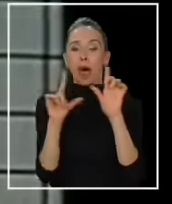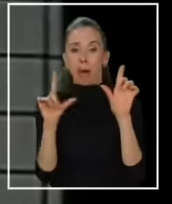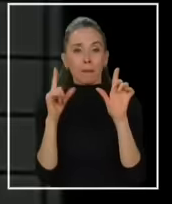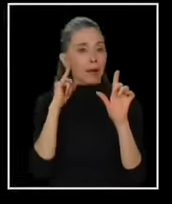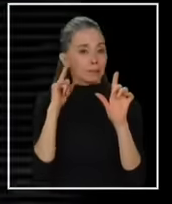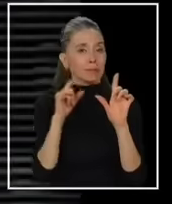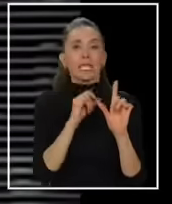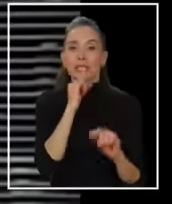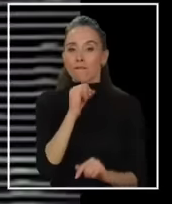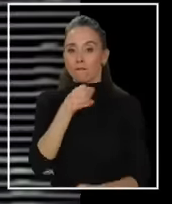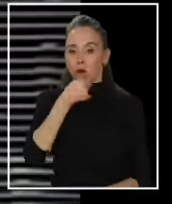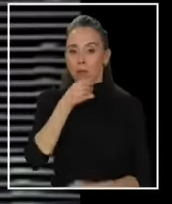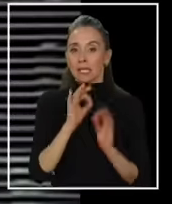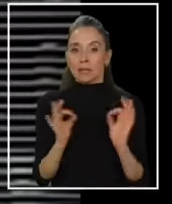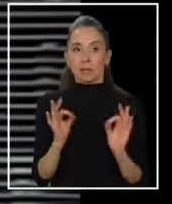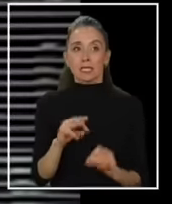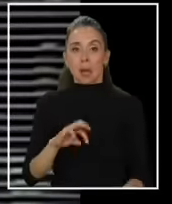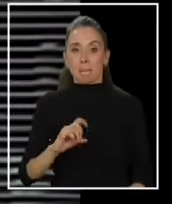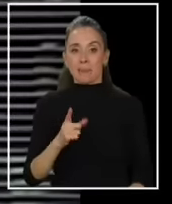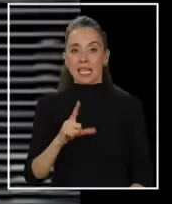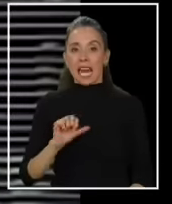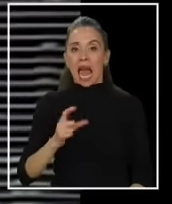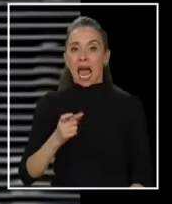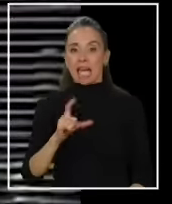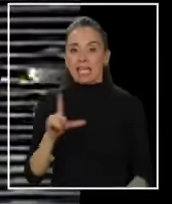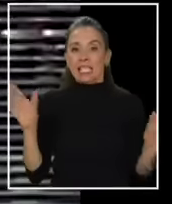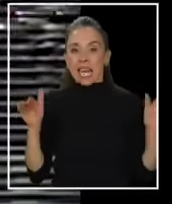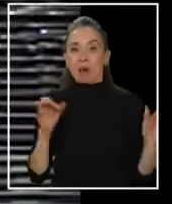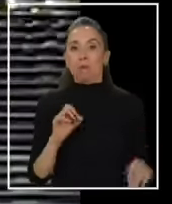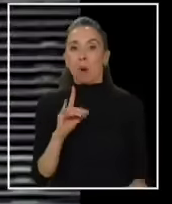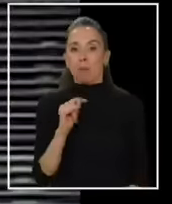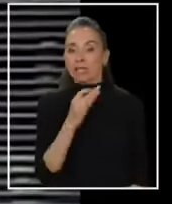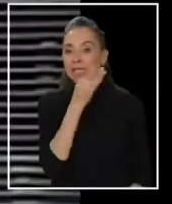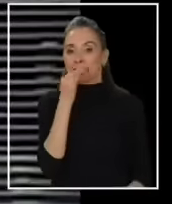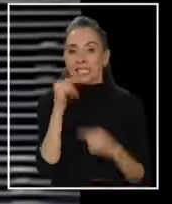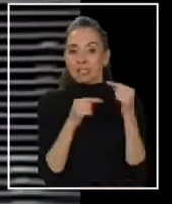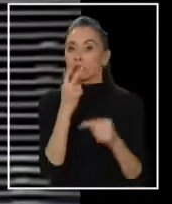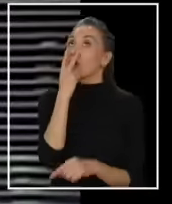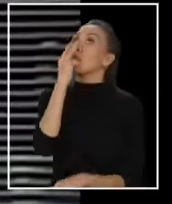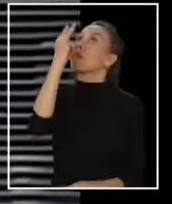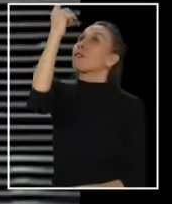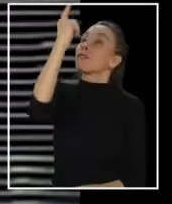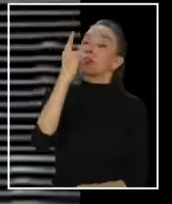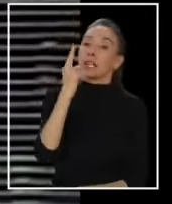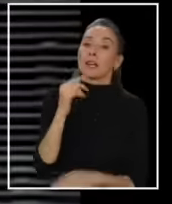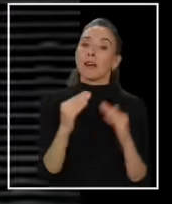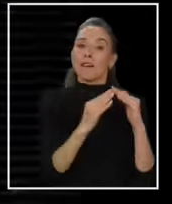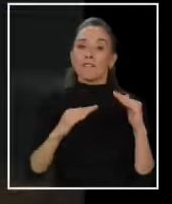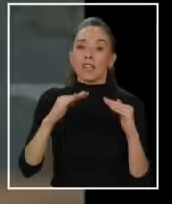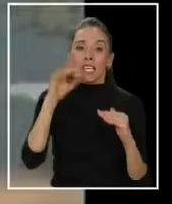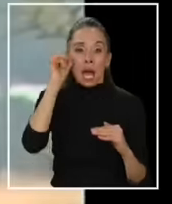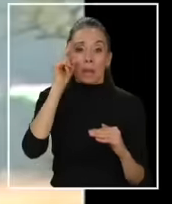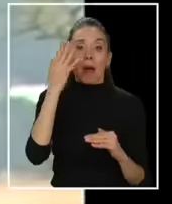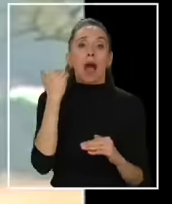Informe especial. Miguel Ángel Poblete, la secreta historia del joven vidente de Villa Alemana que cambió de sexo.